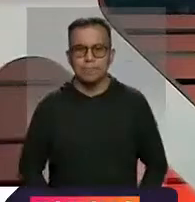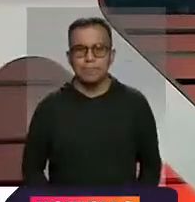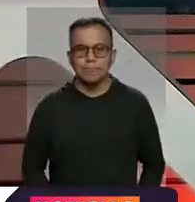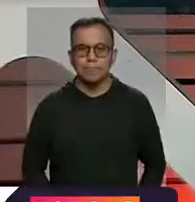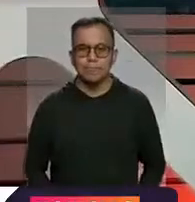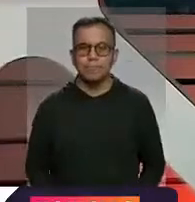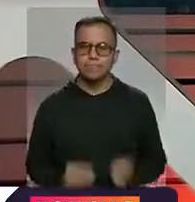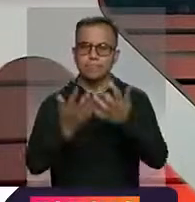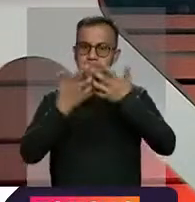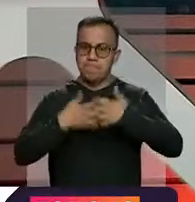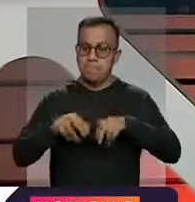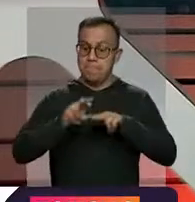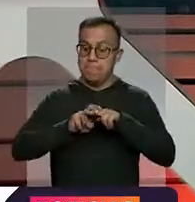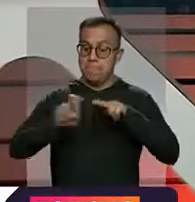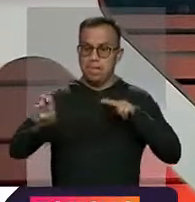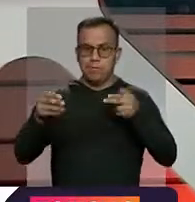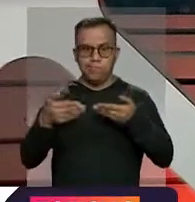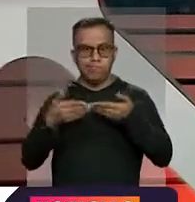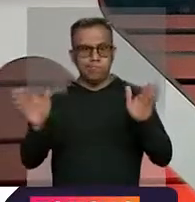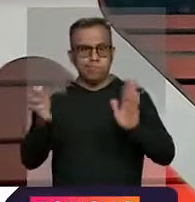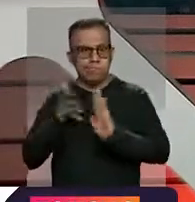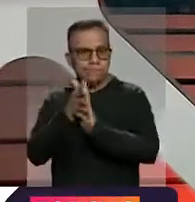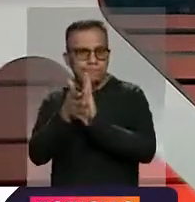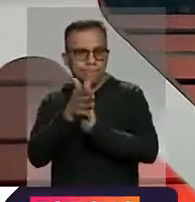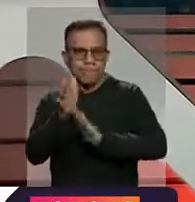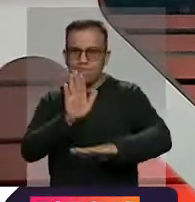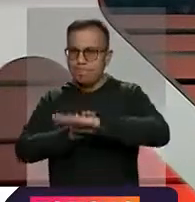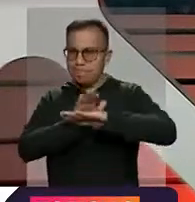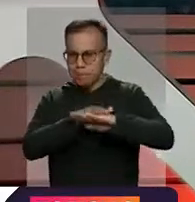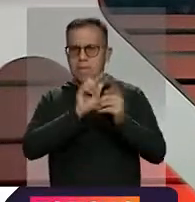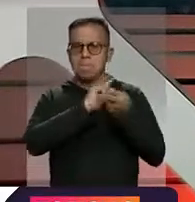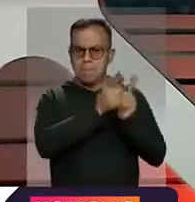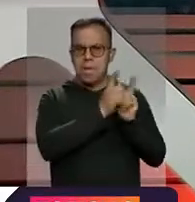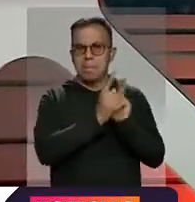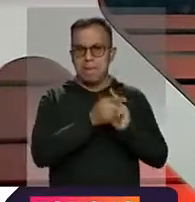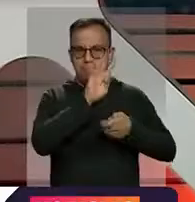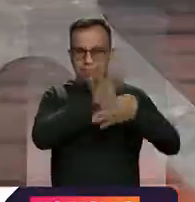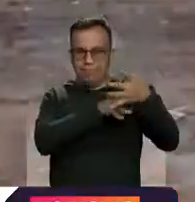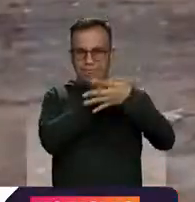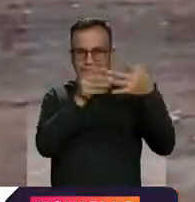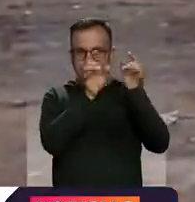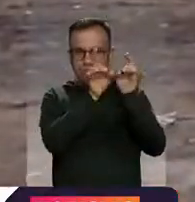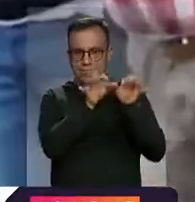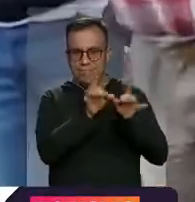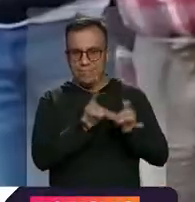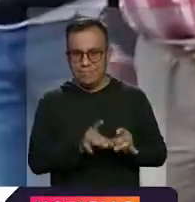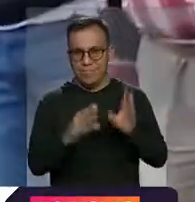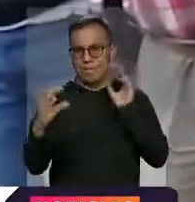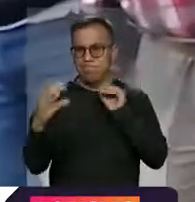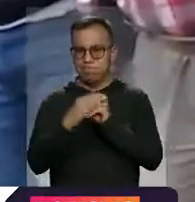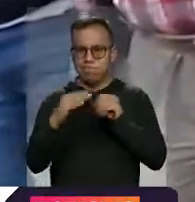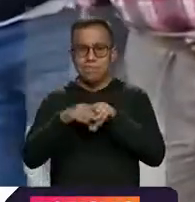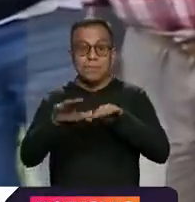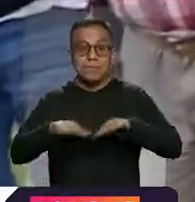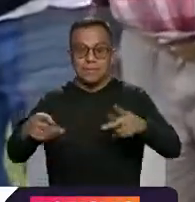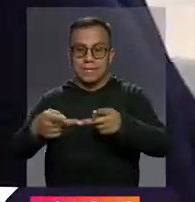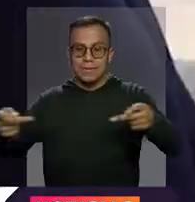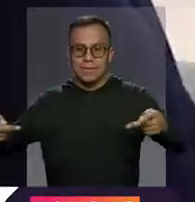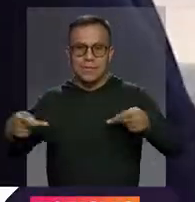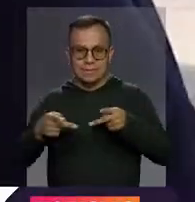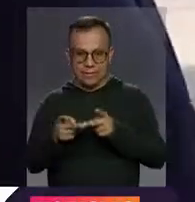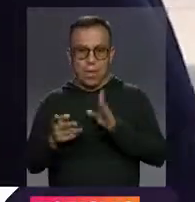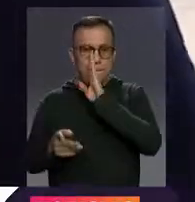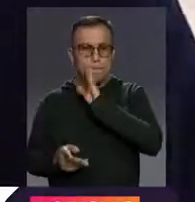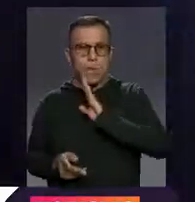La empresa Metro de Bogotá dio a conocer que, a pesar de los cambios en el cronograma de las obras de adecuación del patio taller en la